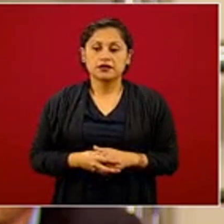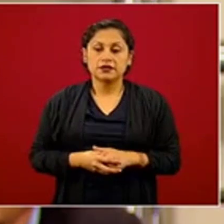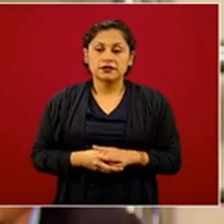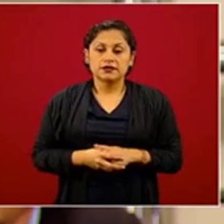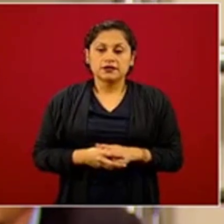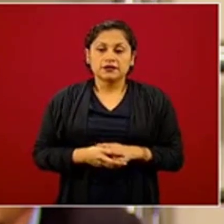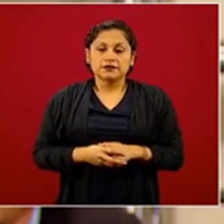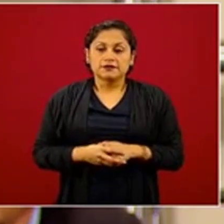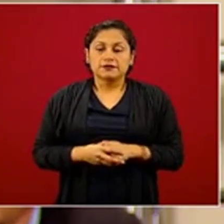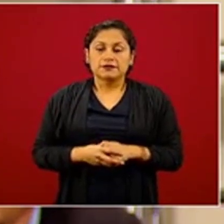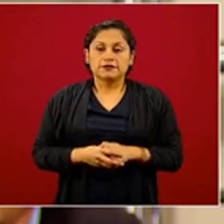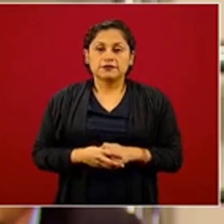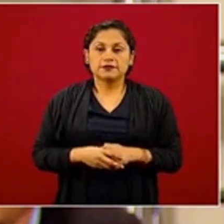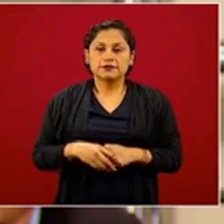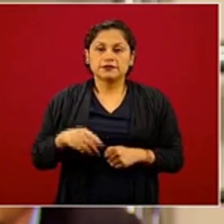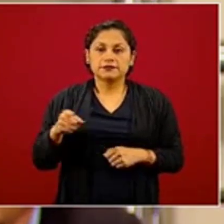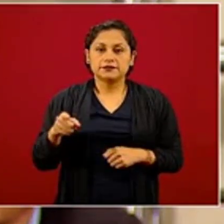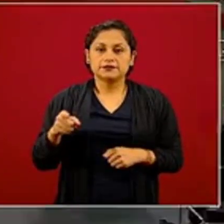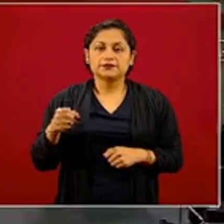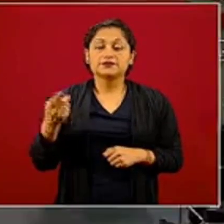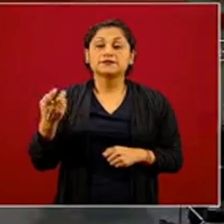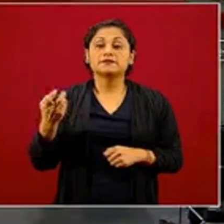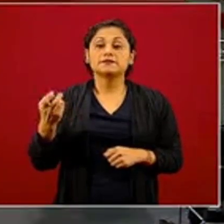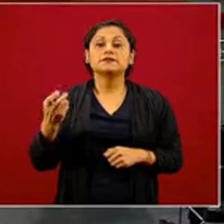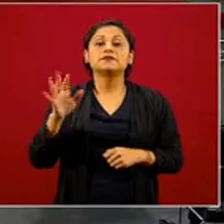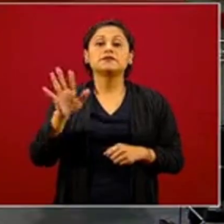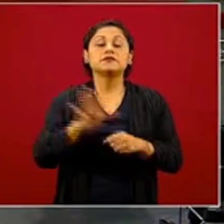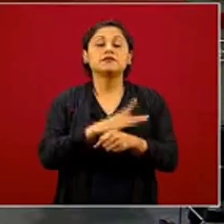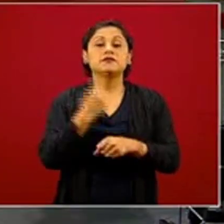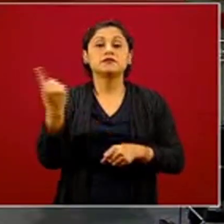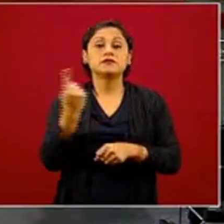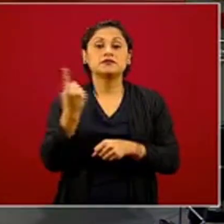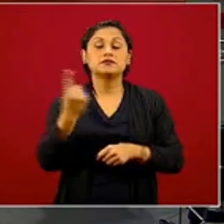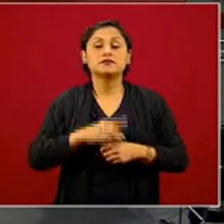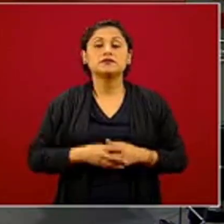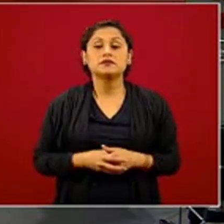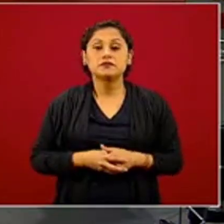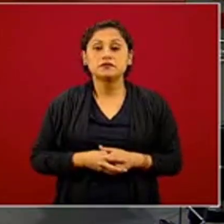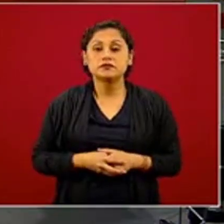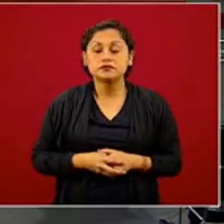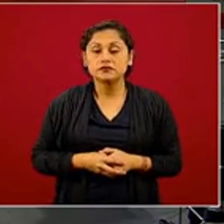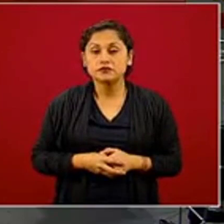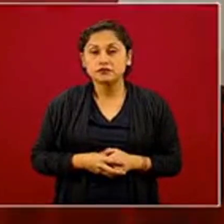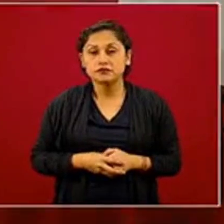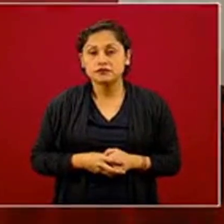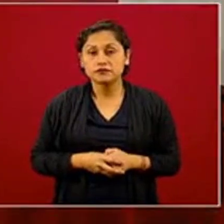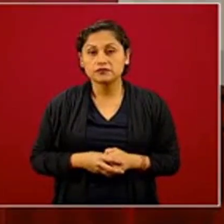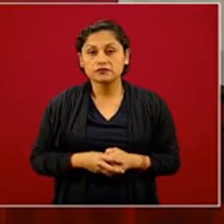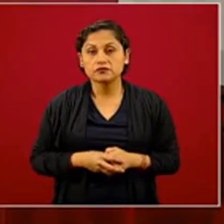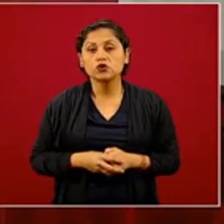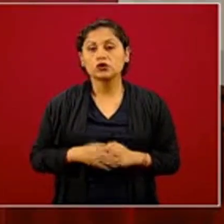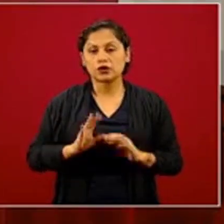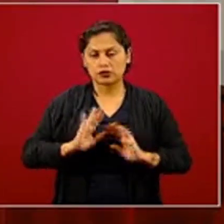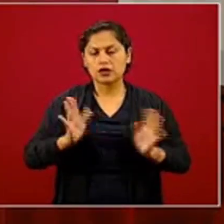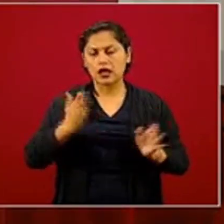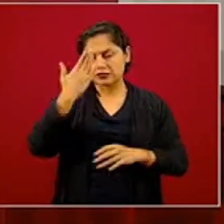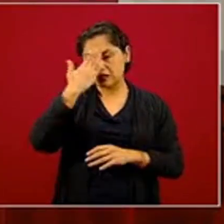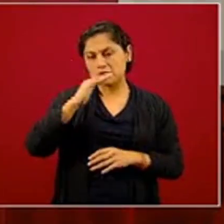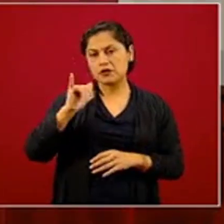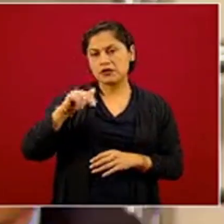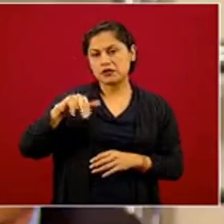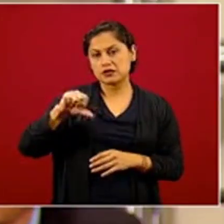hay un sector de la población que no está inscrito en el IMSS ni en salud, está en el INSABI a lo mejor,